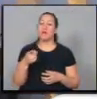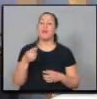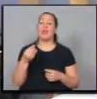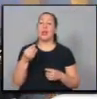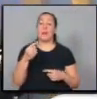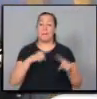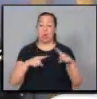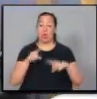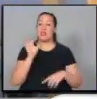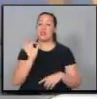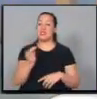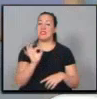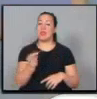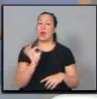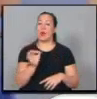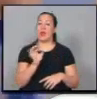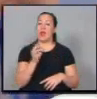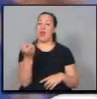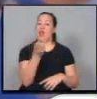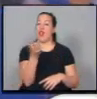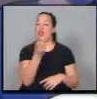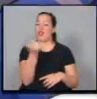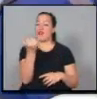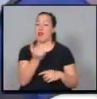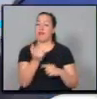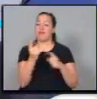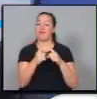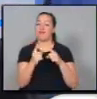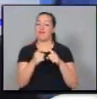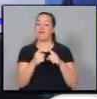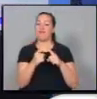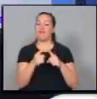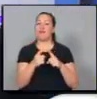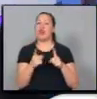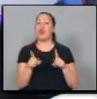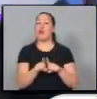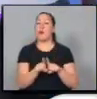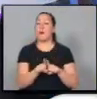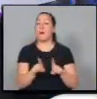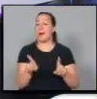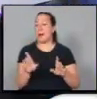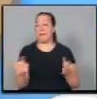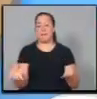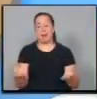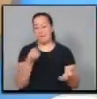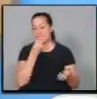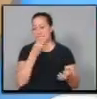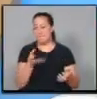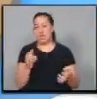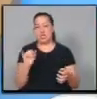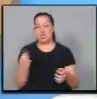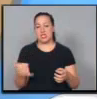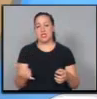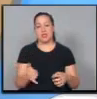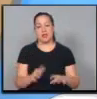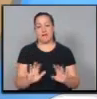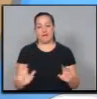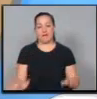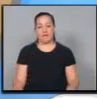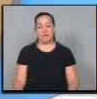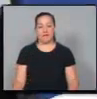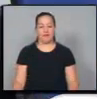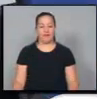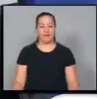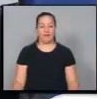productores sabían que había un acercamiento y que les haya dicho, muchacho, dale. Definamos esto después de Mundial. Exactamente. Blanco o